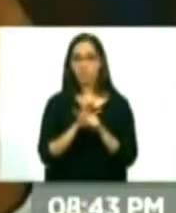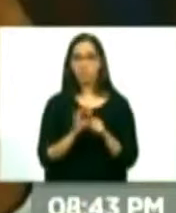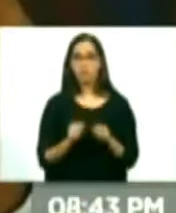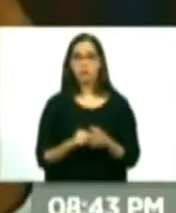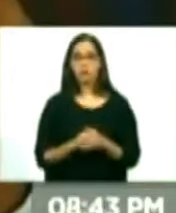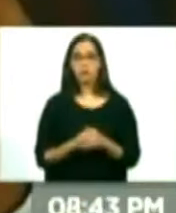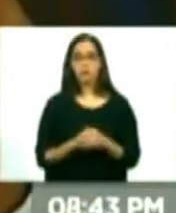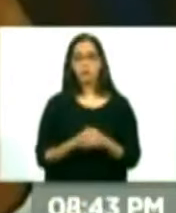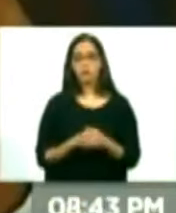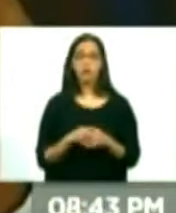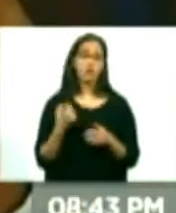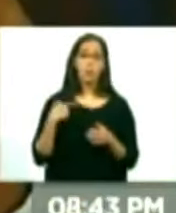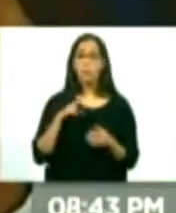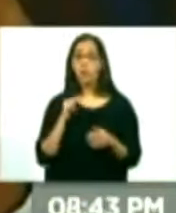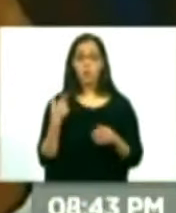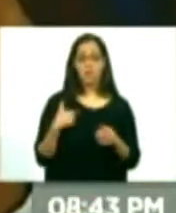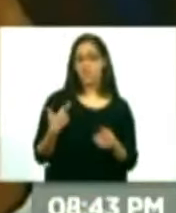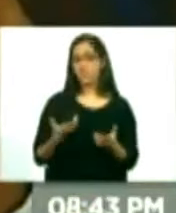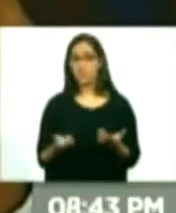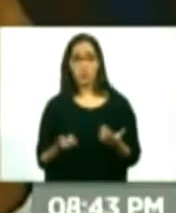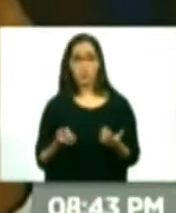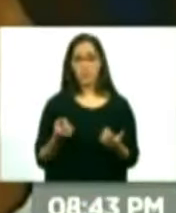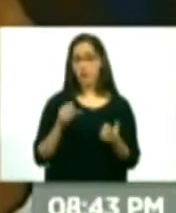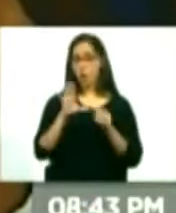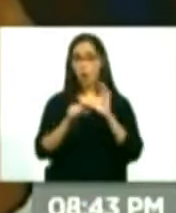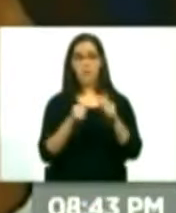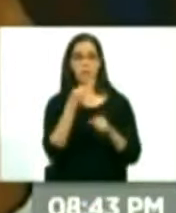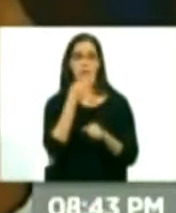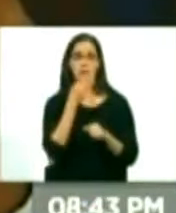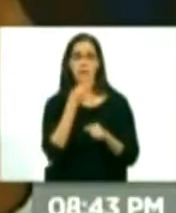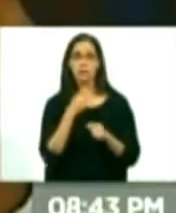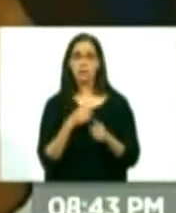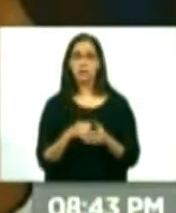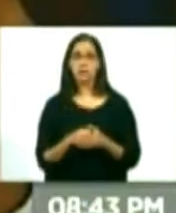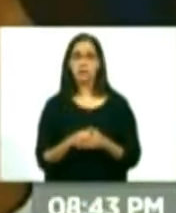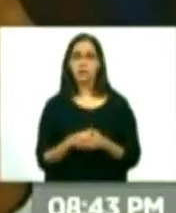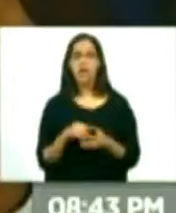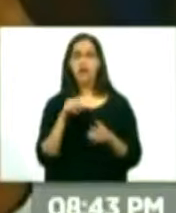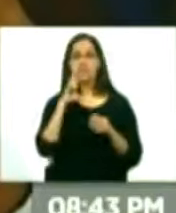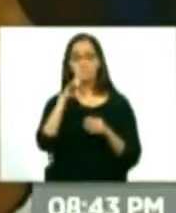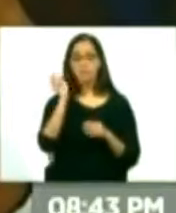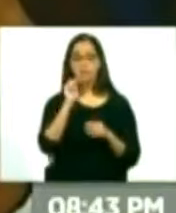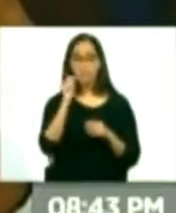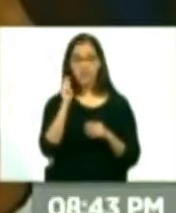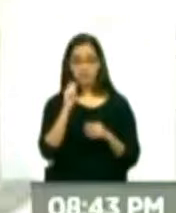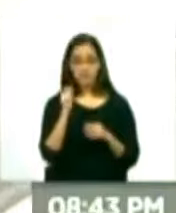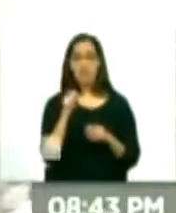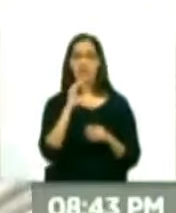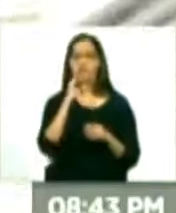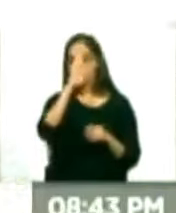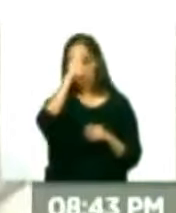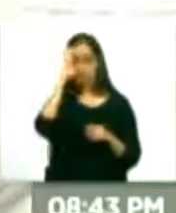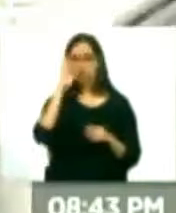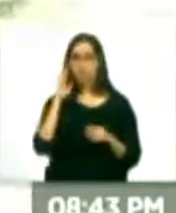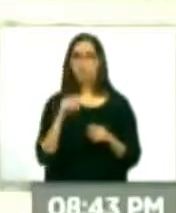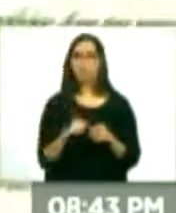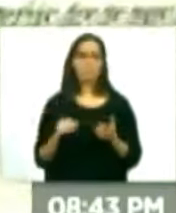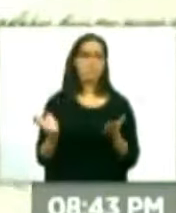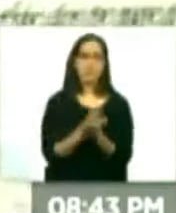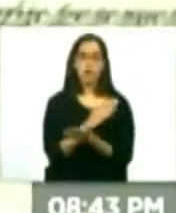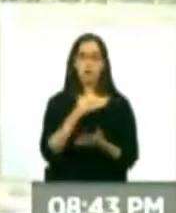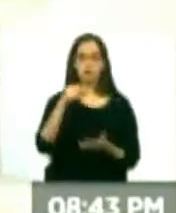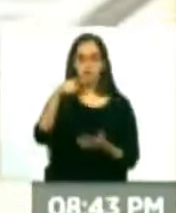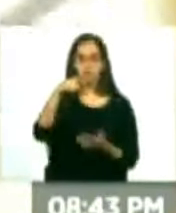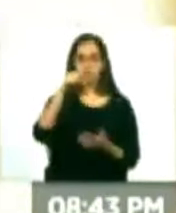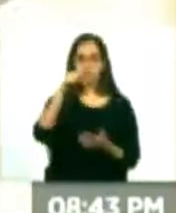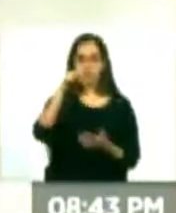peso partido por la mitad para comprarme mis medicinas, hace 3 meses, tras mencionar a Diosdado, me sacó de Panam Post.